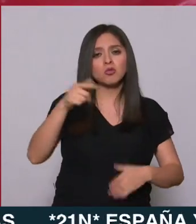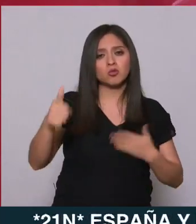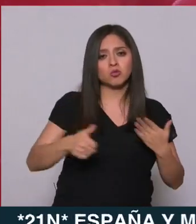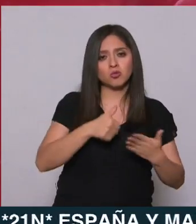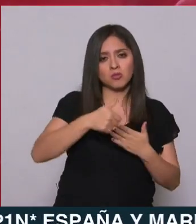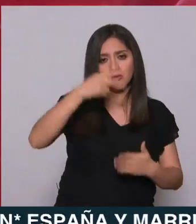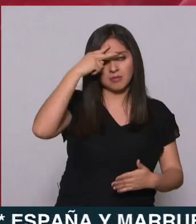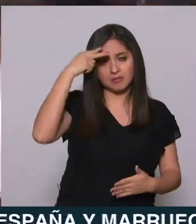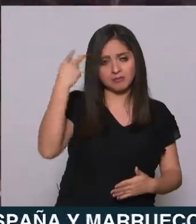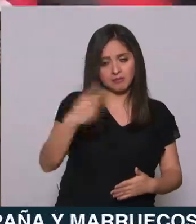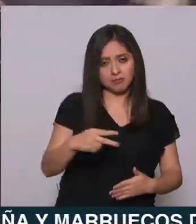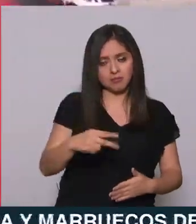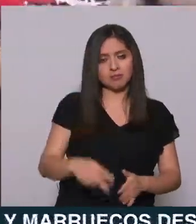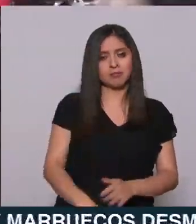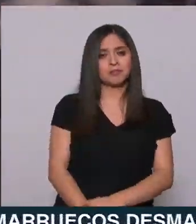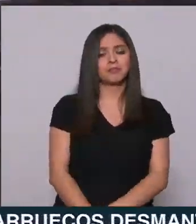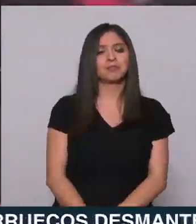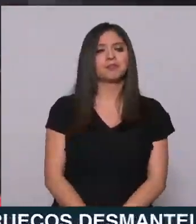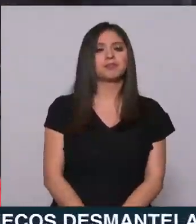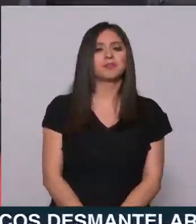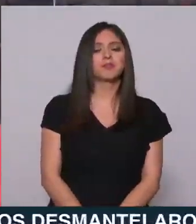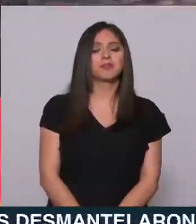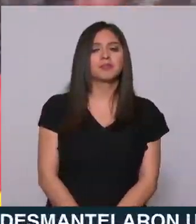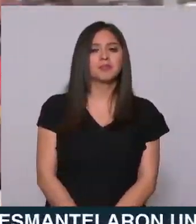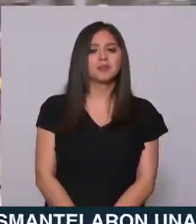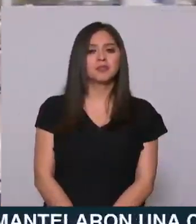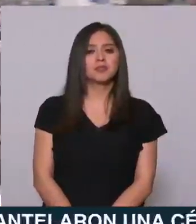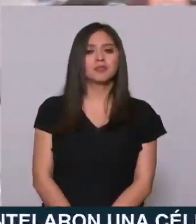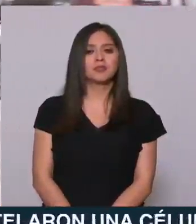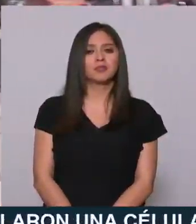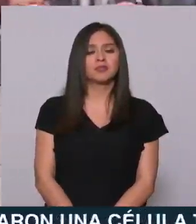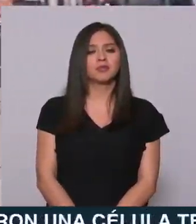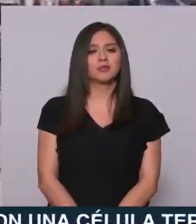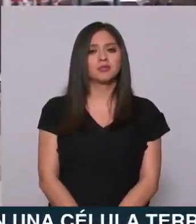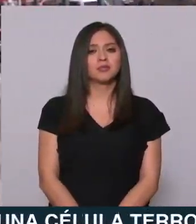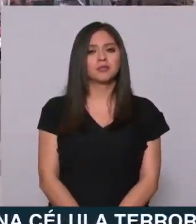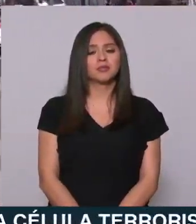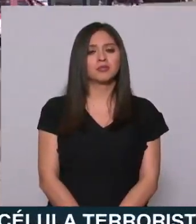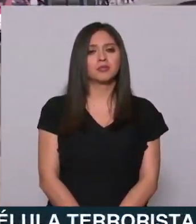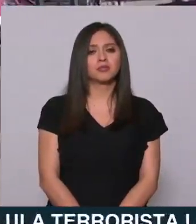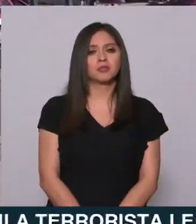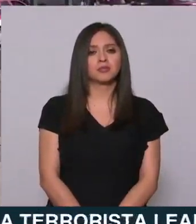mexicana. Con imágenes de Liber Rodríguez, Eric Pinto, 21 Noticias.